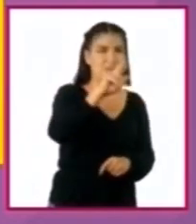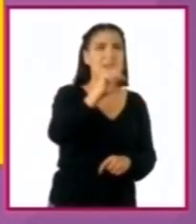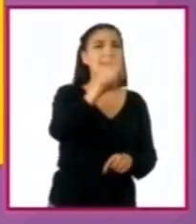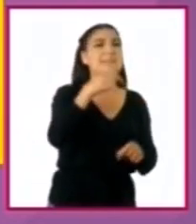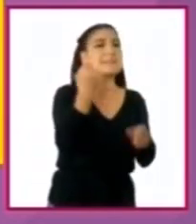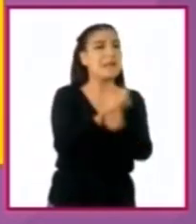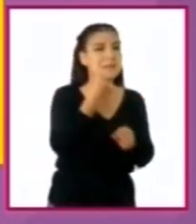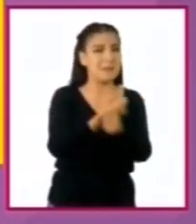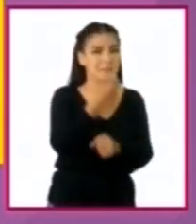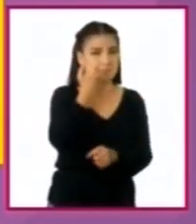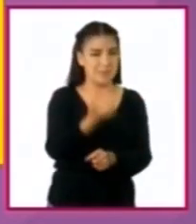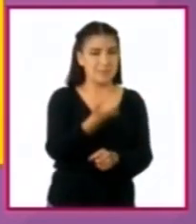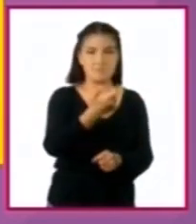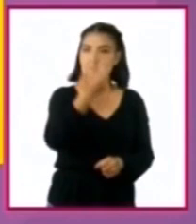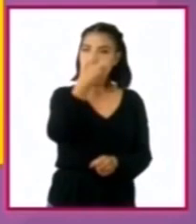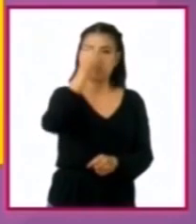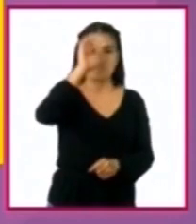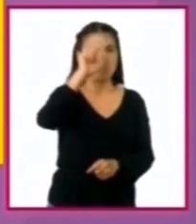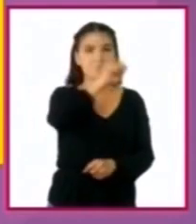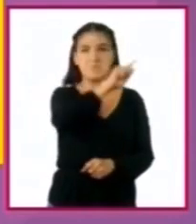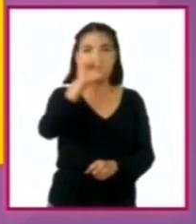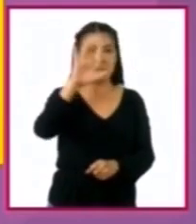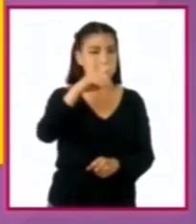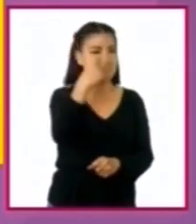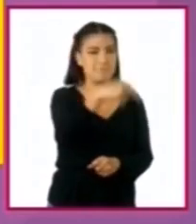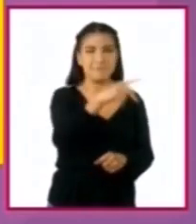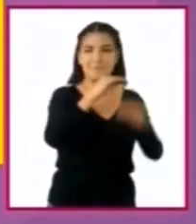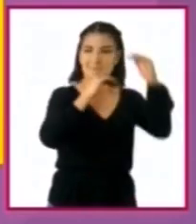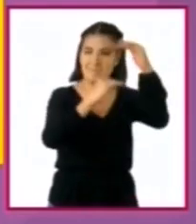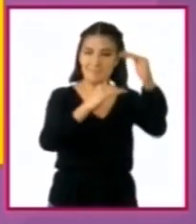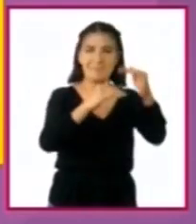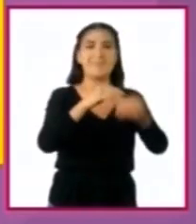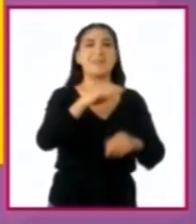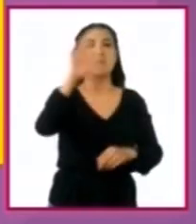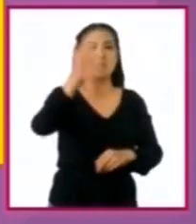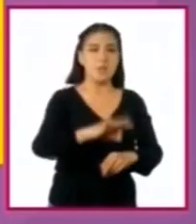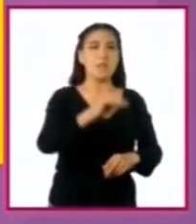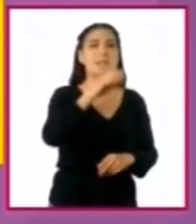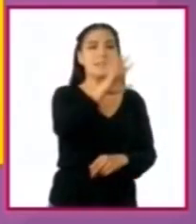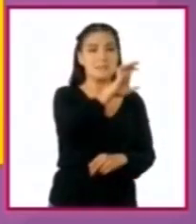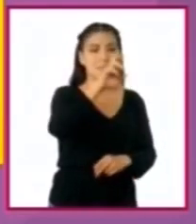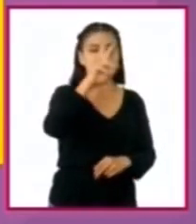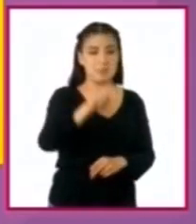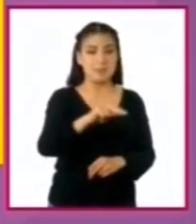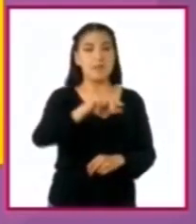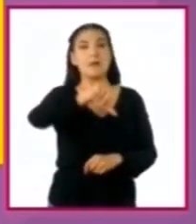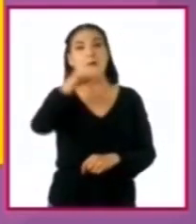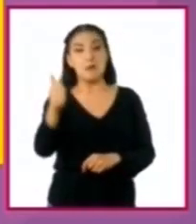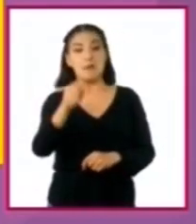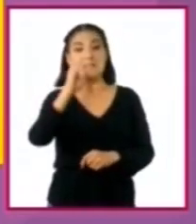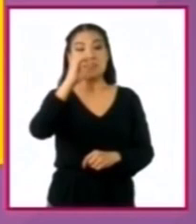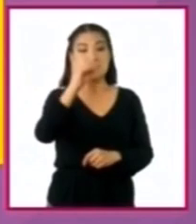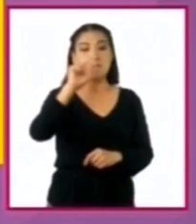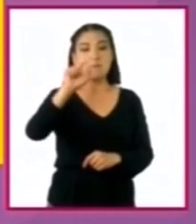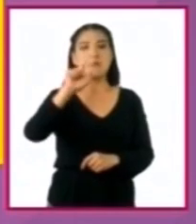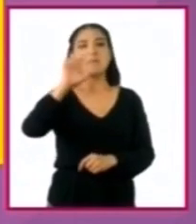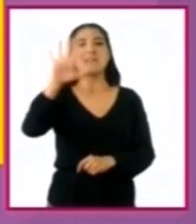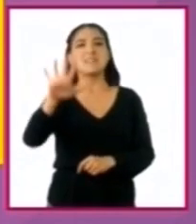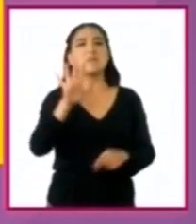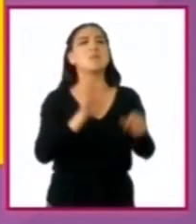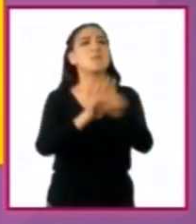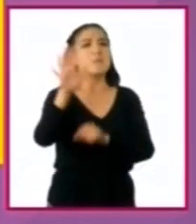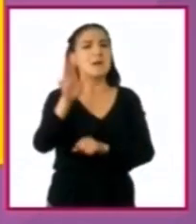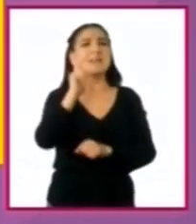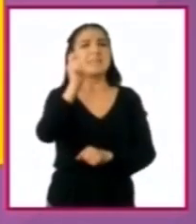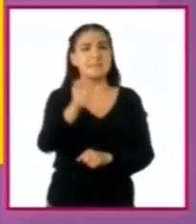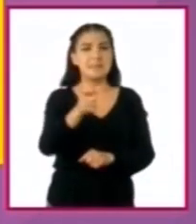es decir, el 100%. Los 25 centésimos negativo es el cociente de la razón, es